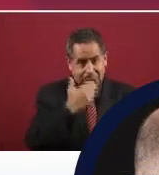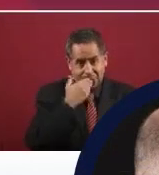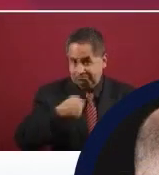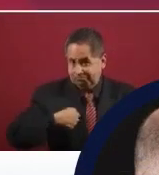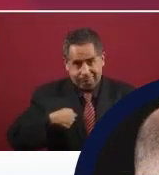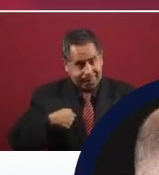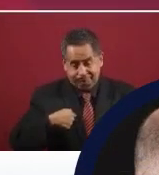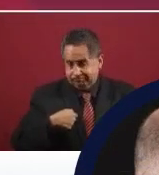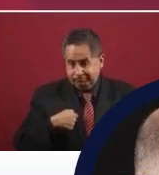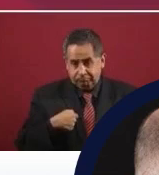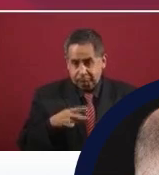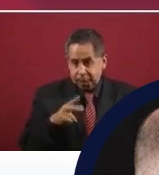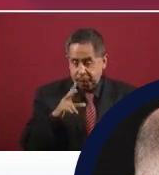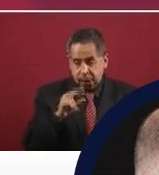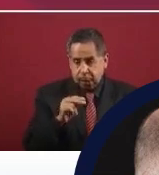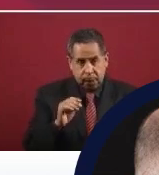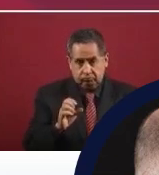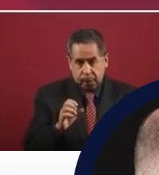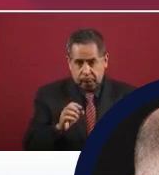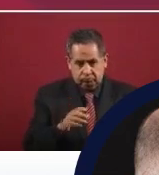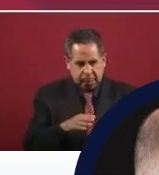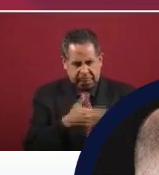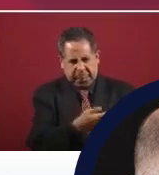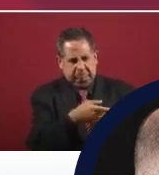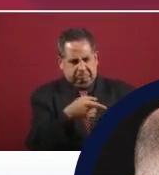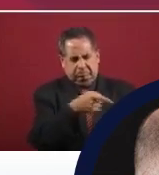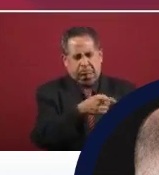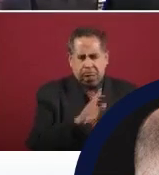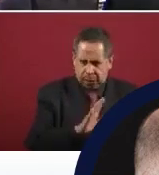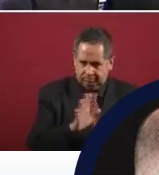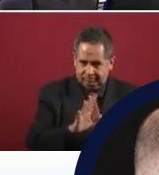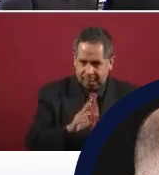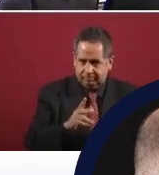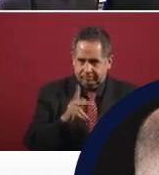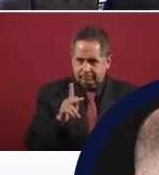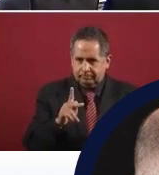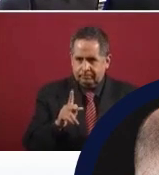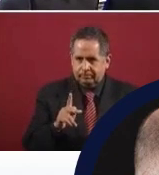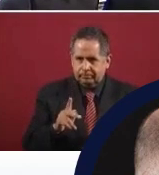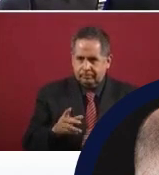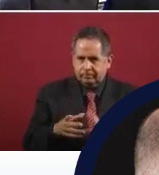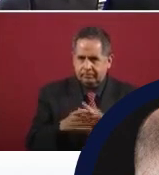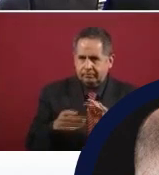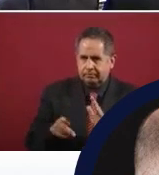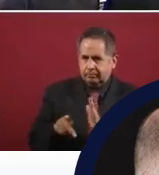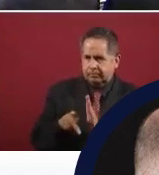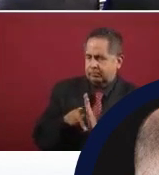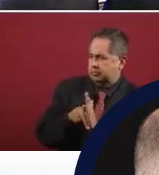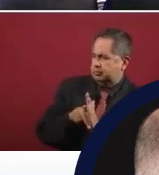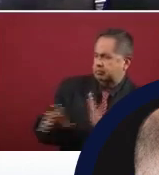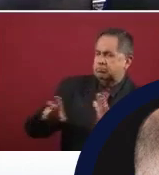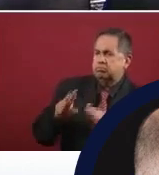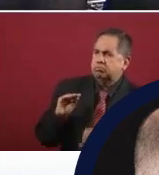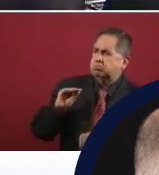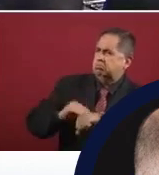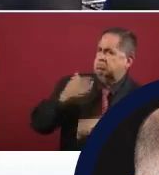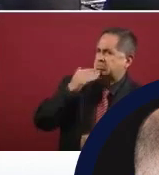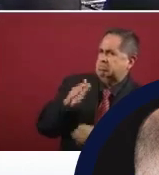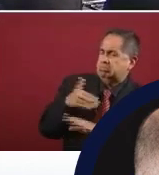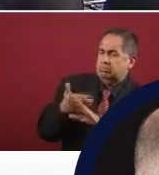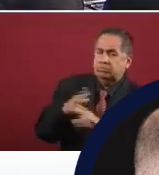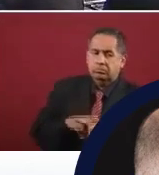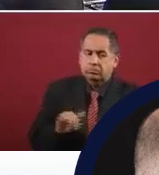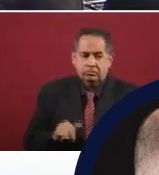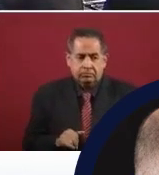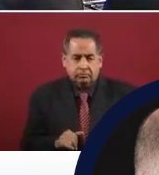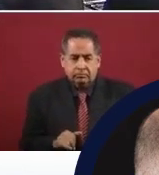pongo yo una serie de fotografías de ese tipo donde digo, la gente quería cambio. ¿no? Uh-huh. Y entonces, imágenes de los gobiernos